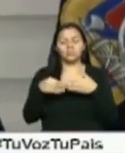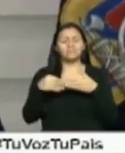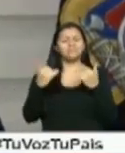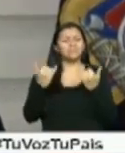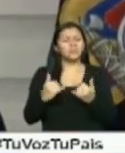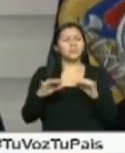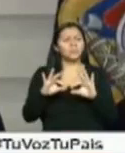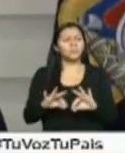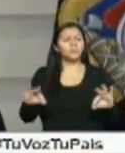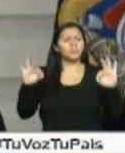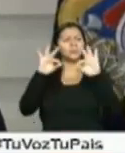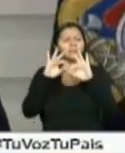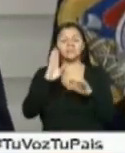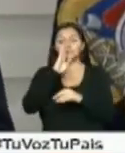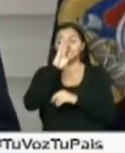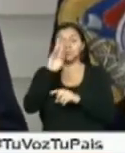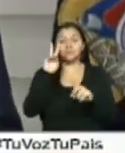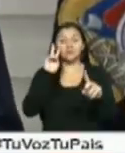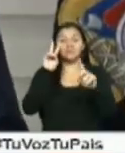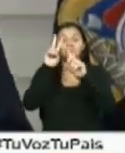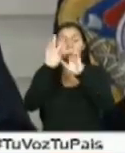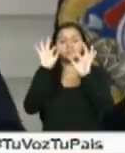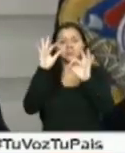importante, siempre con visión de futuro, esto es